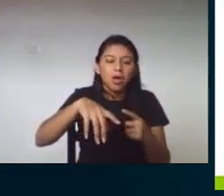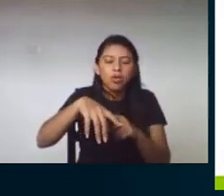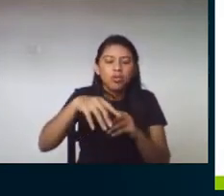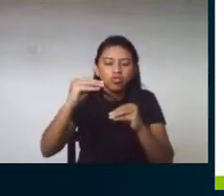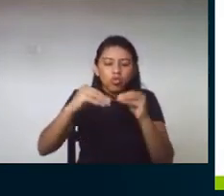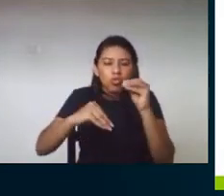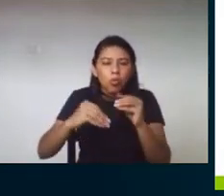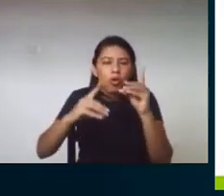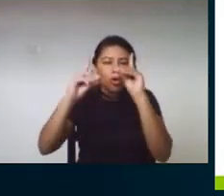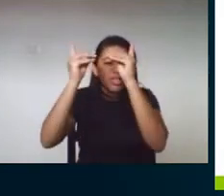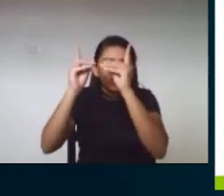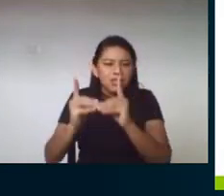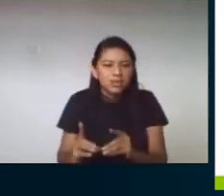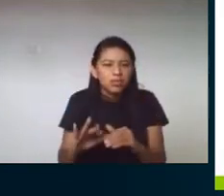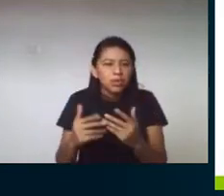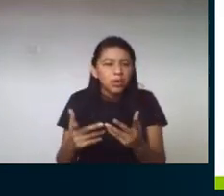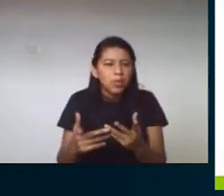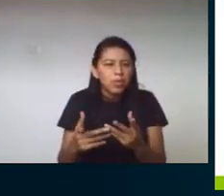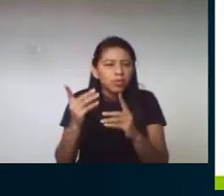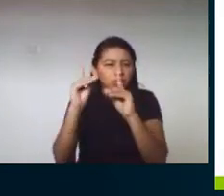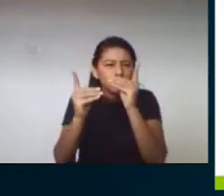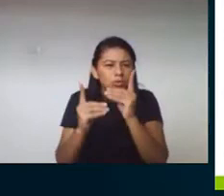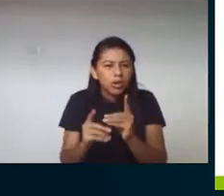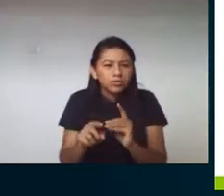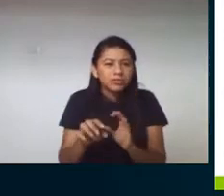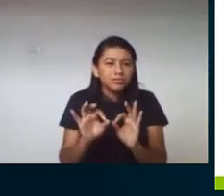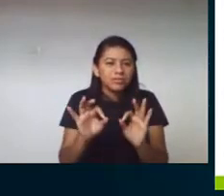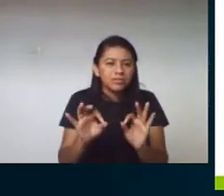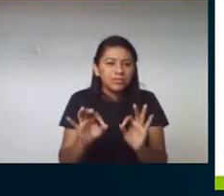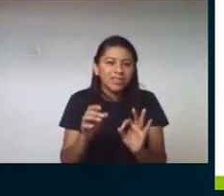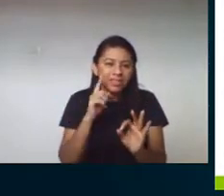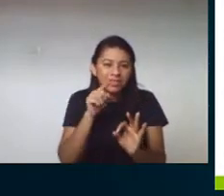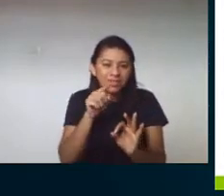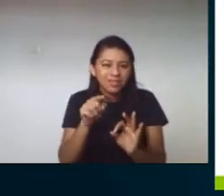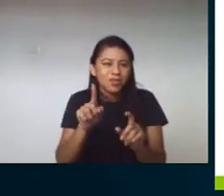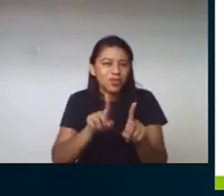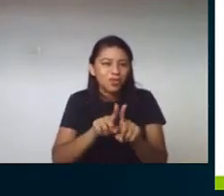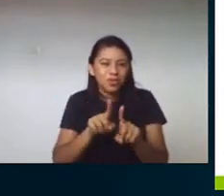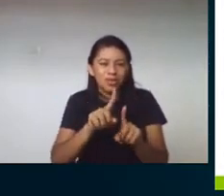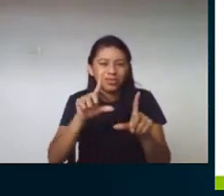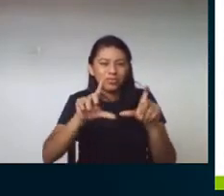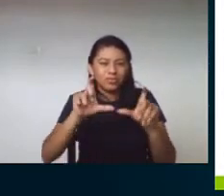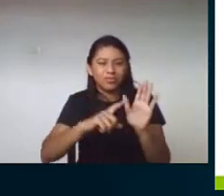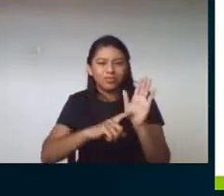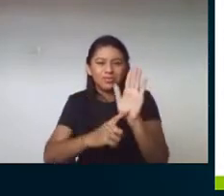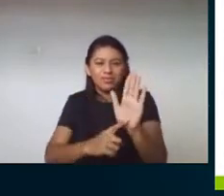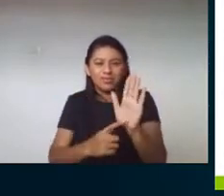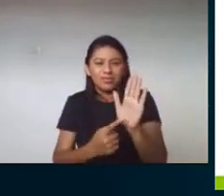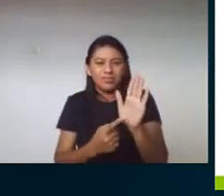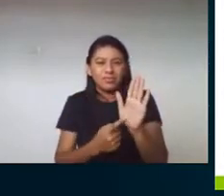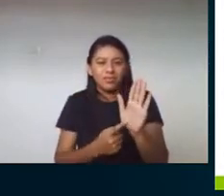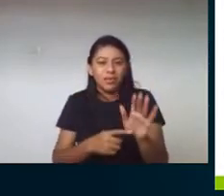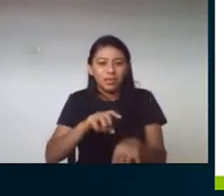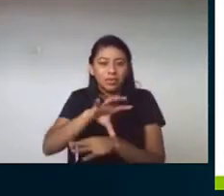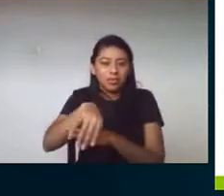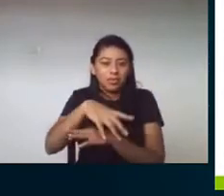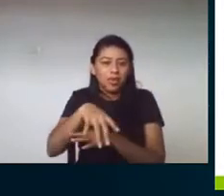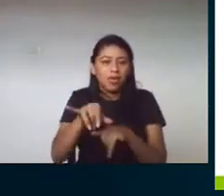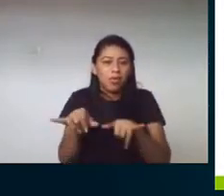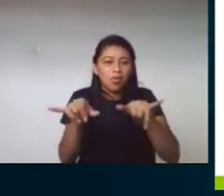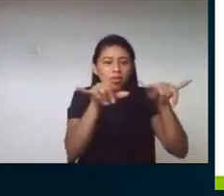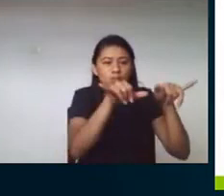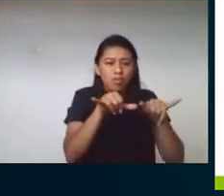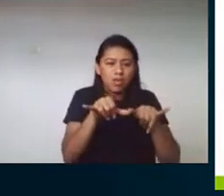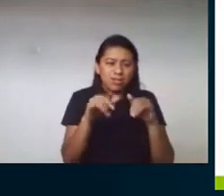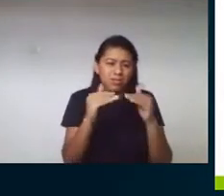diseño totalmente novedoso, un diseño totalmente disruptivo, que es como el que ustedes están viendo en pantalla. No es un agitador convencional, es un agitador